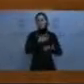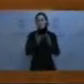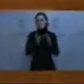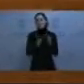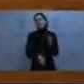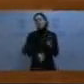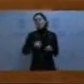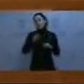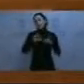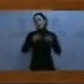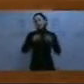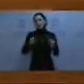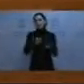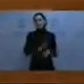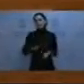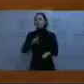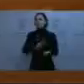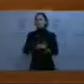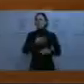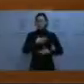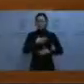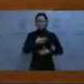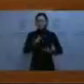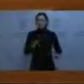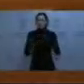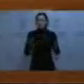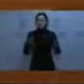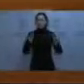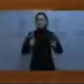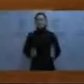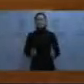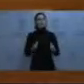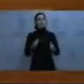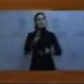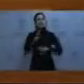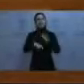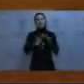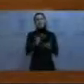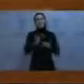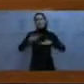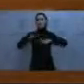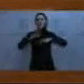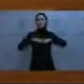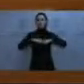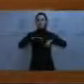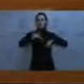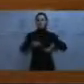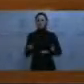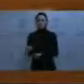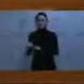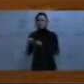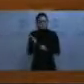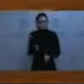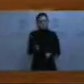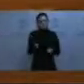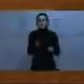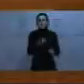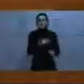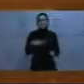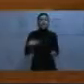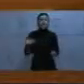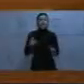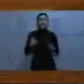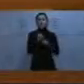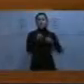del Principado. ¿Y qué queremos hacer con esta mínima modificación que hoy se trae hoy aquí? Pues queremos hacer básicamente